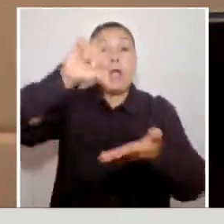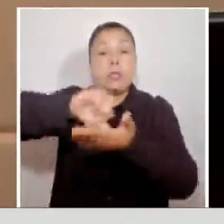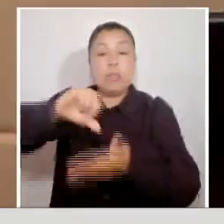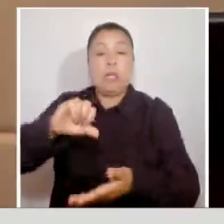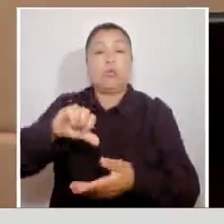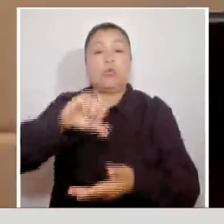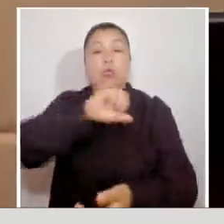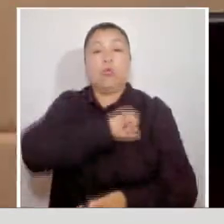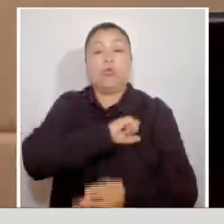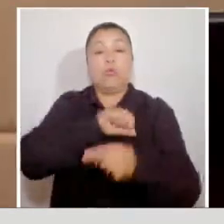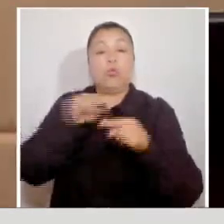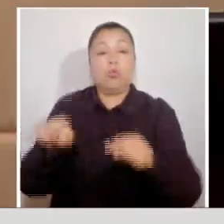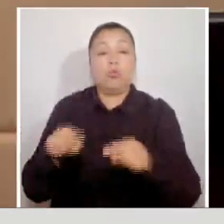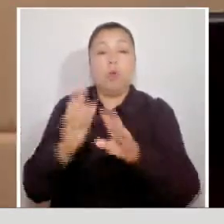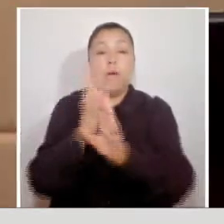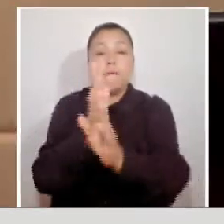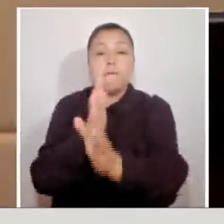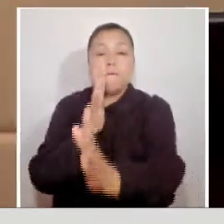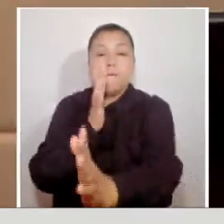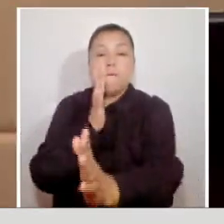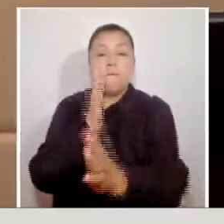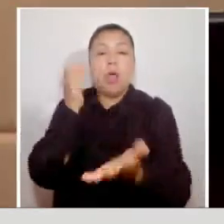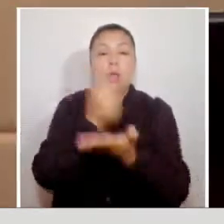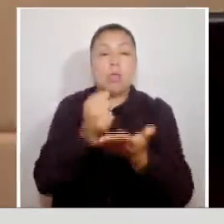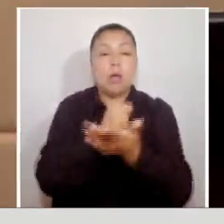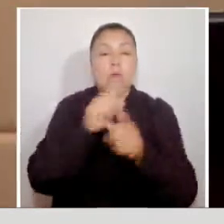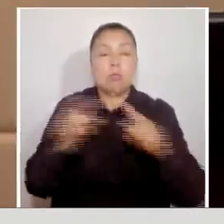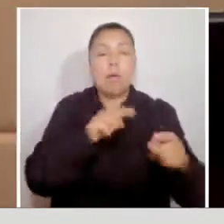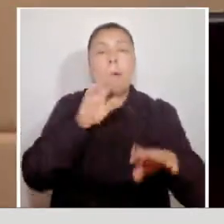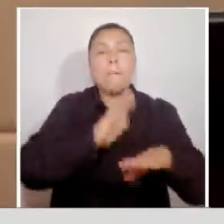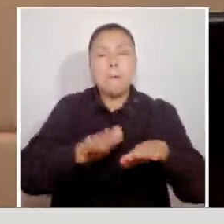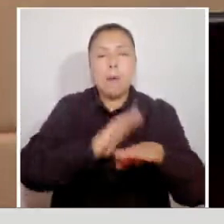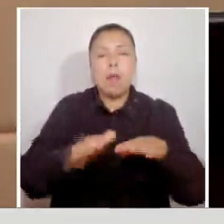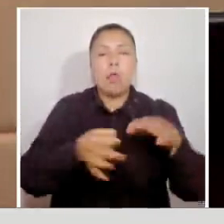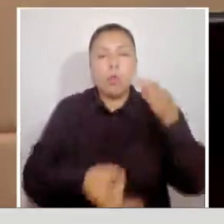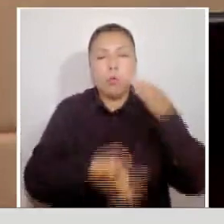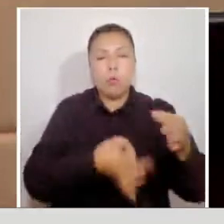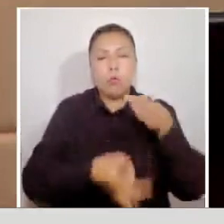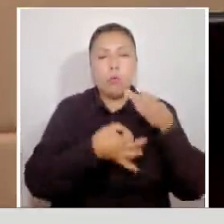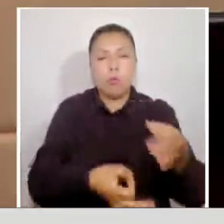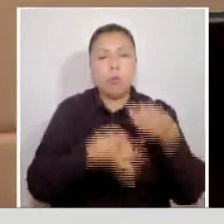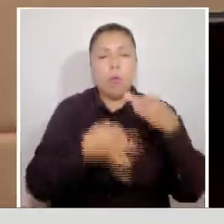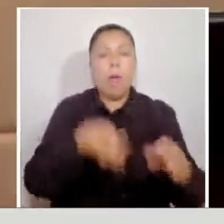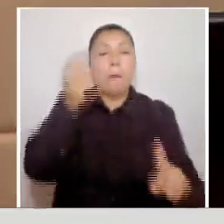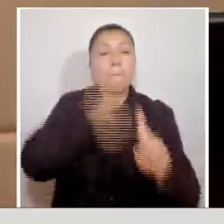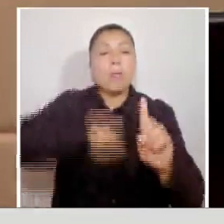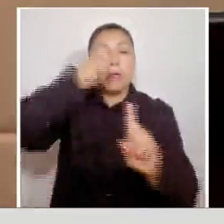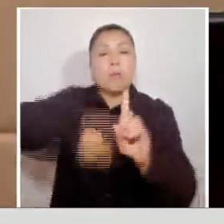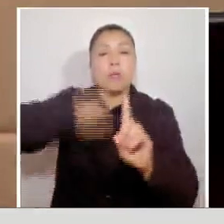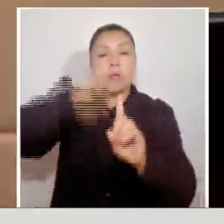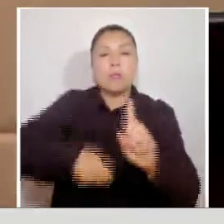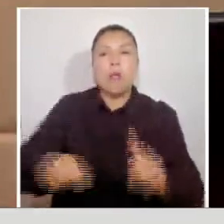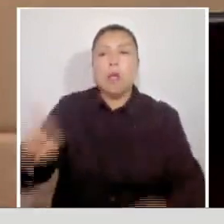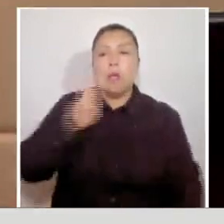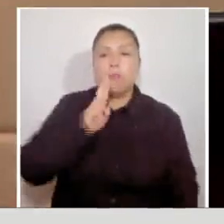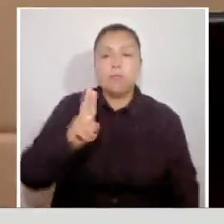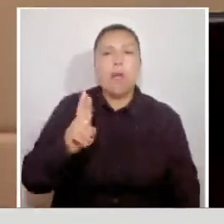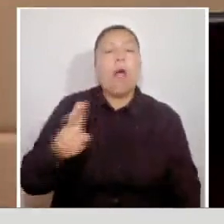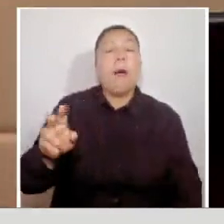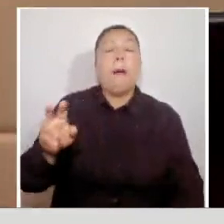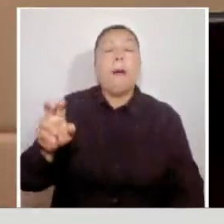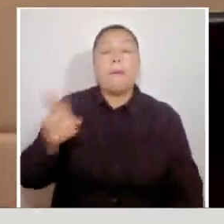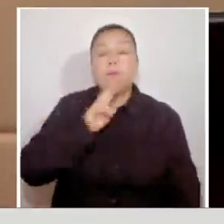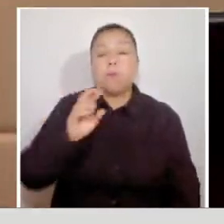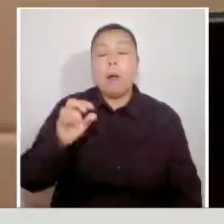hacer una fila hacer trámite papeleos pasar varios meses sin recibir su pensión